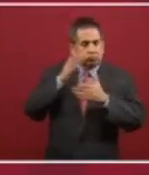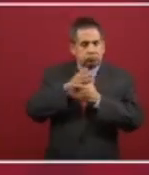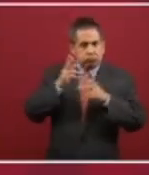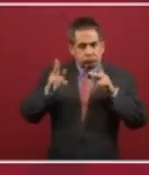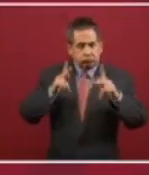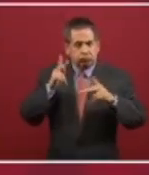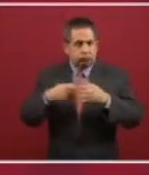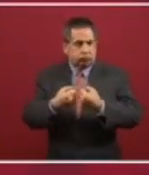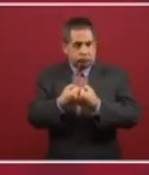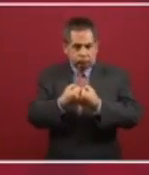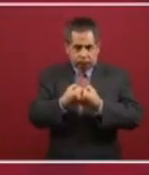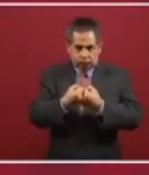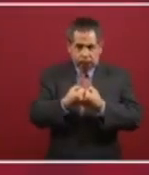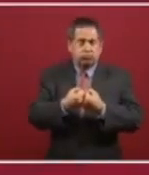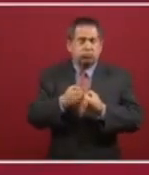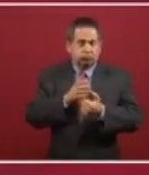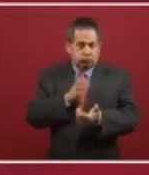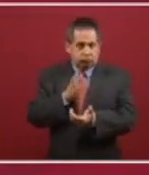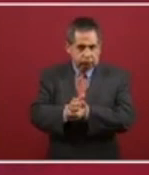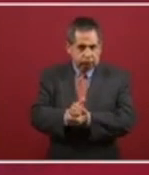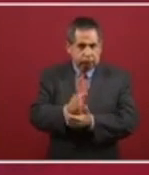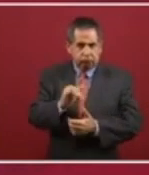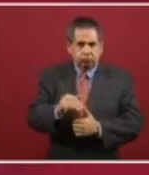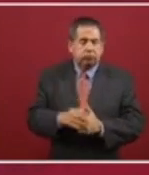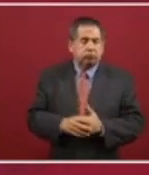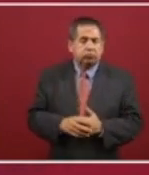la frontera,